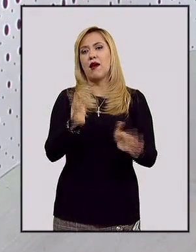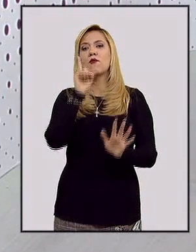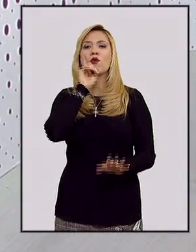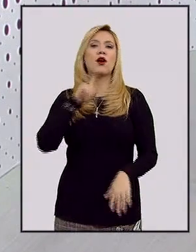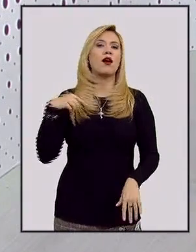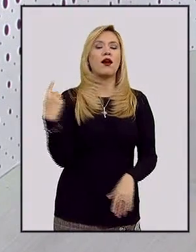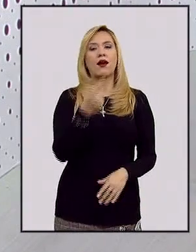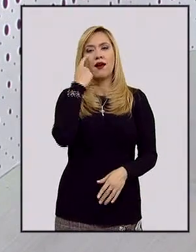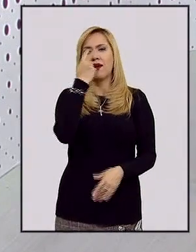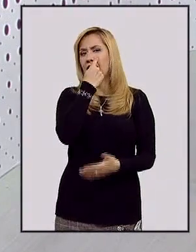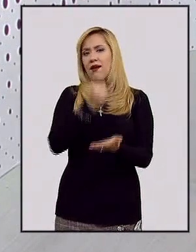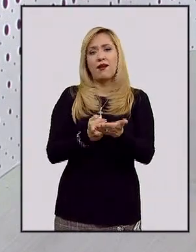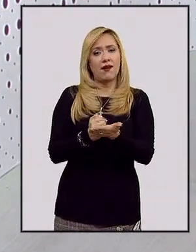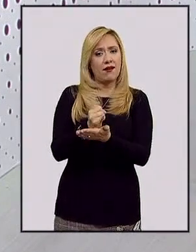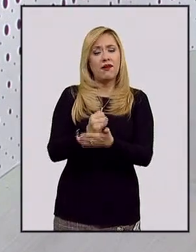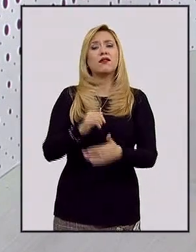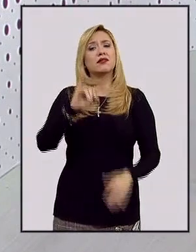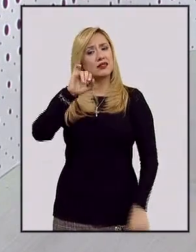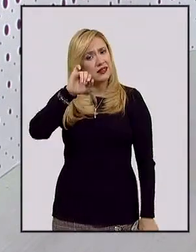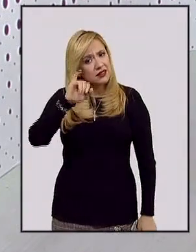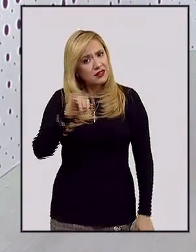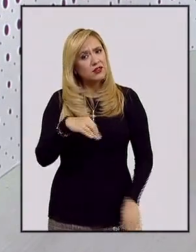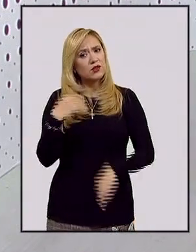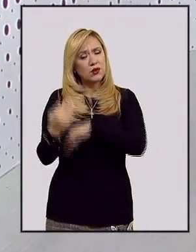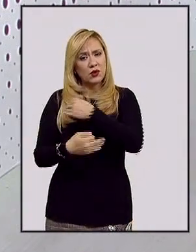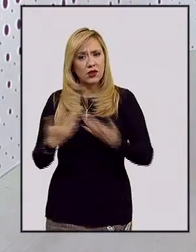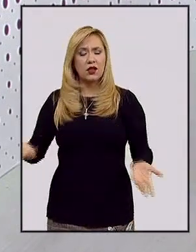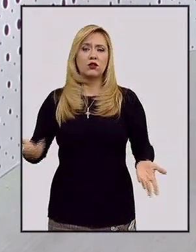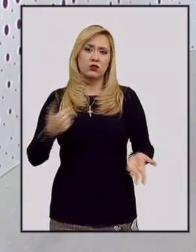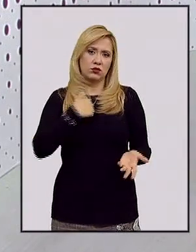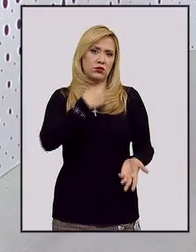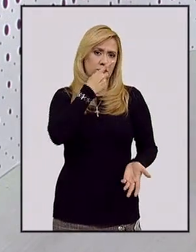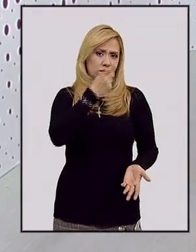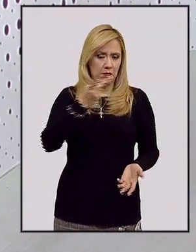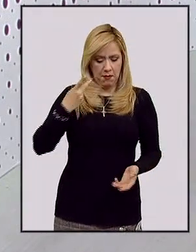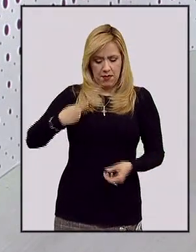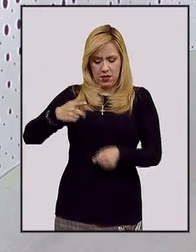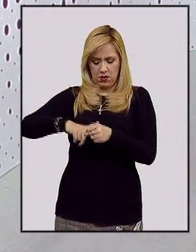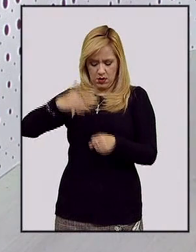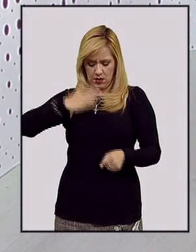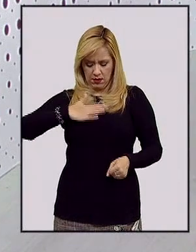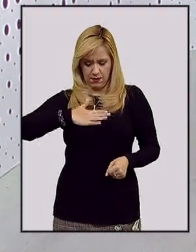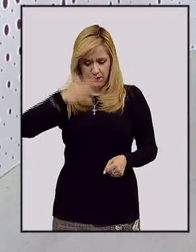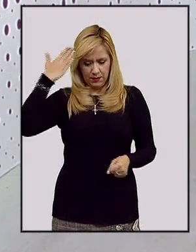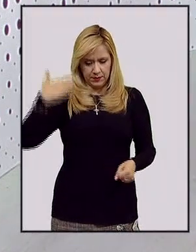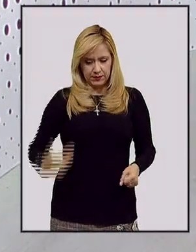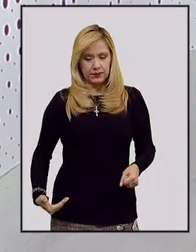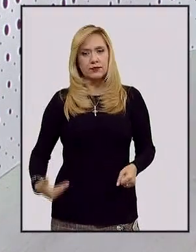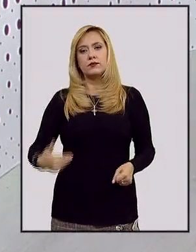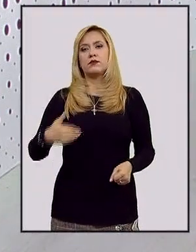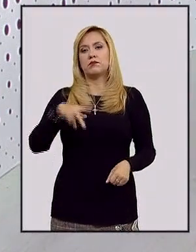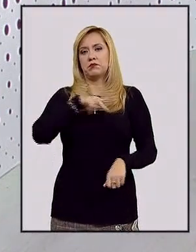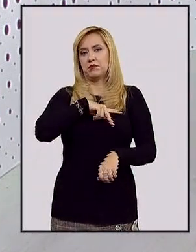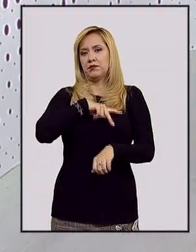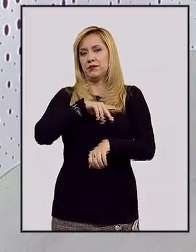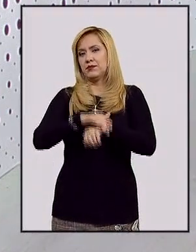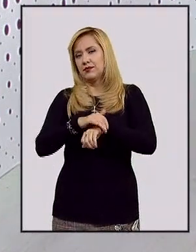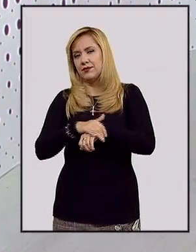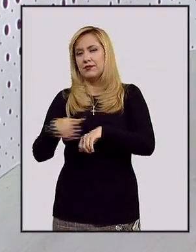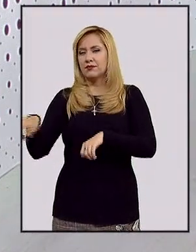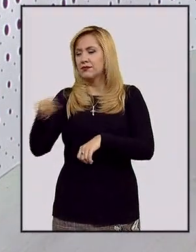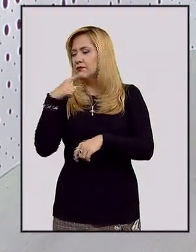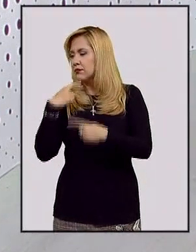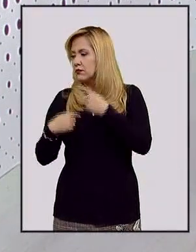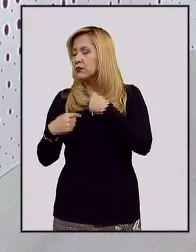país. Para todas las mujeres, ¿no? Claro. Porque yo digo, lo comento de manera muy personal, en círculos cercanos se habla, ¿no? De que ya tal o